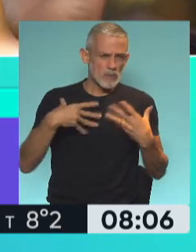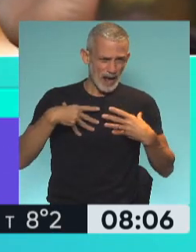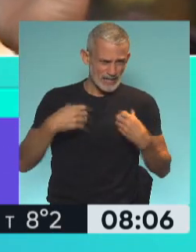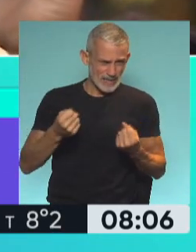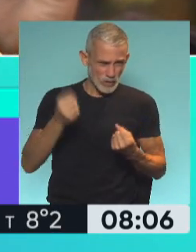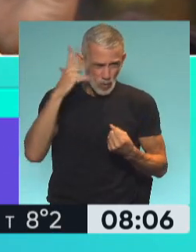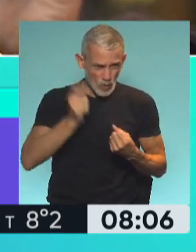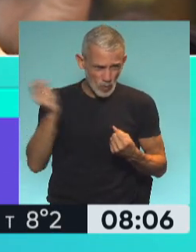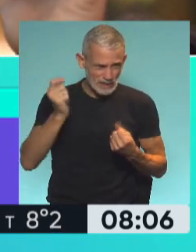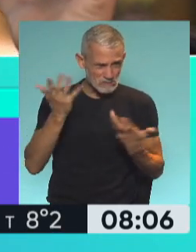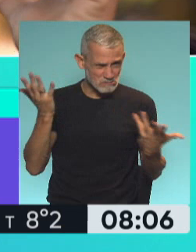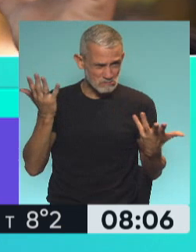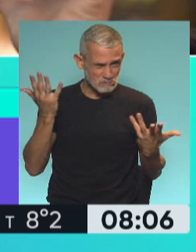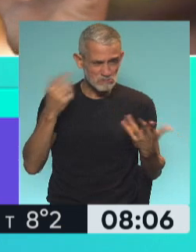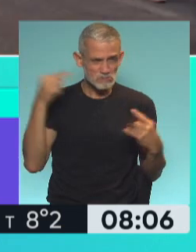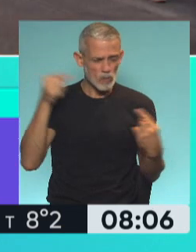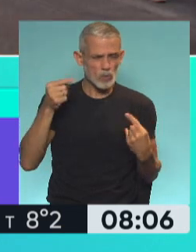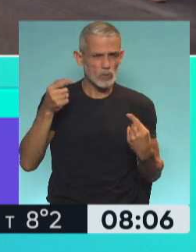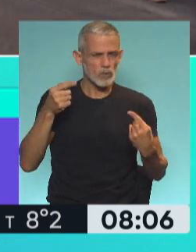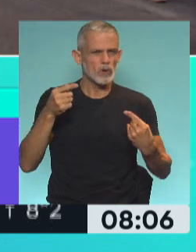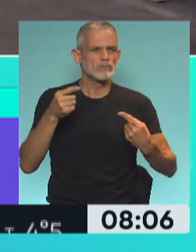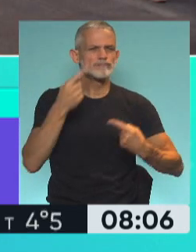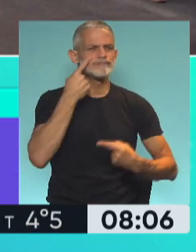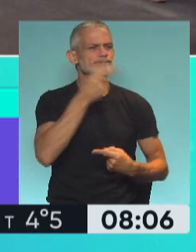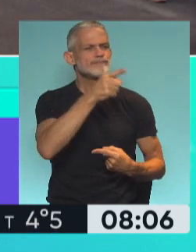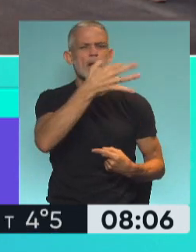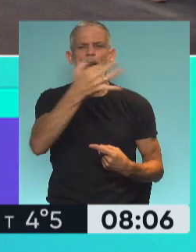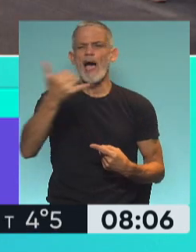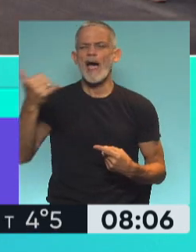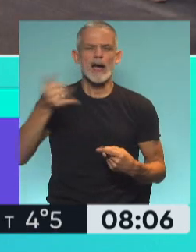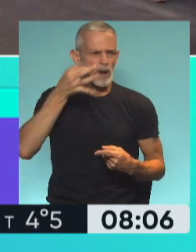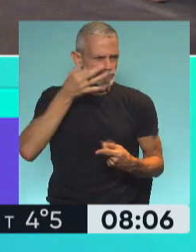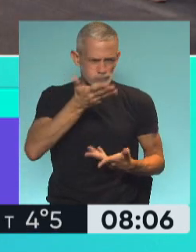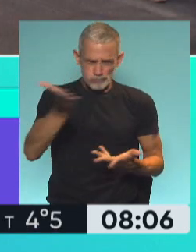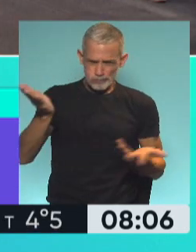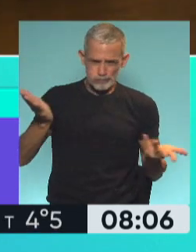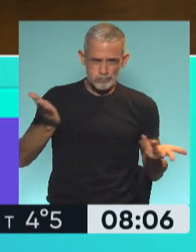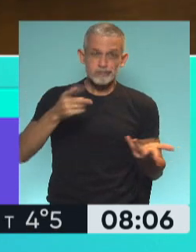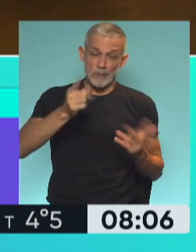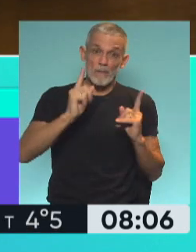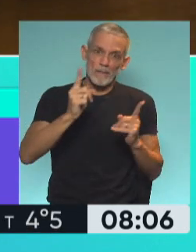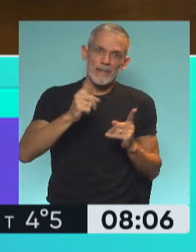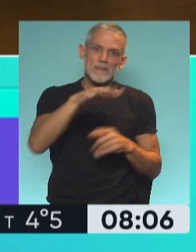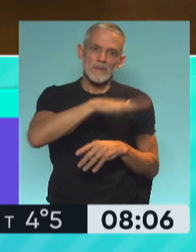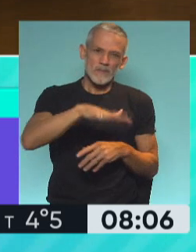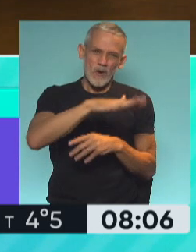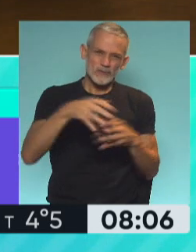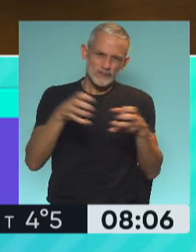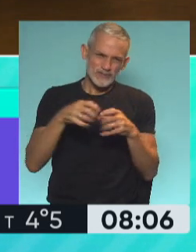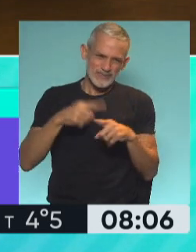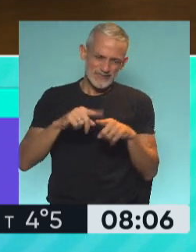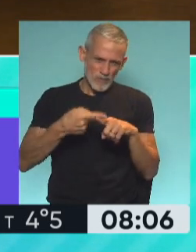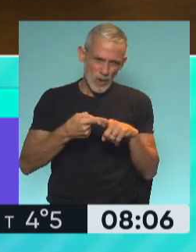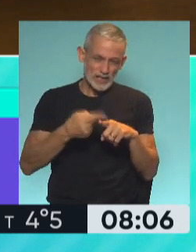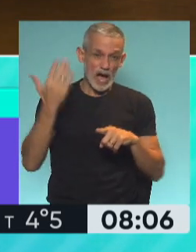sanitaria. La fuerza de los hechos, la crudeza de los hechos, hizo que esos mismos sectores